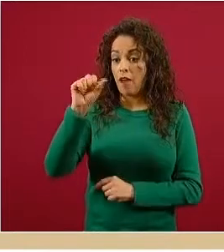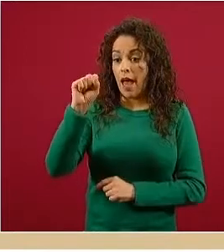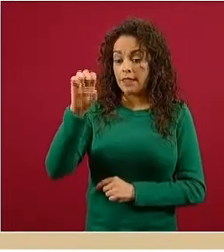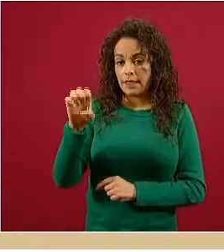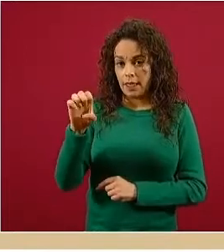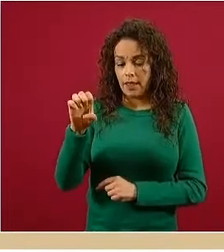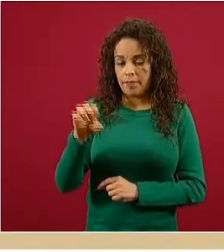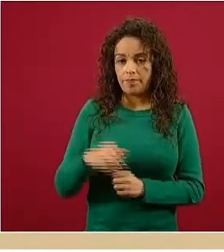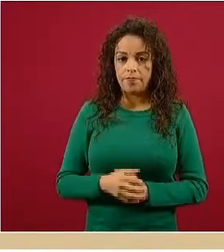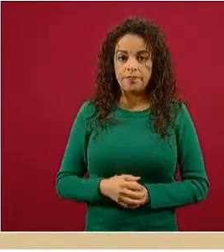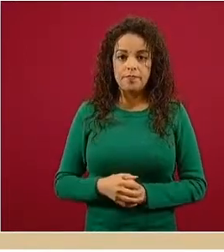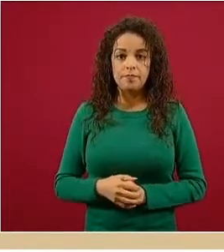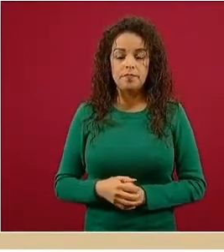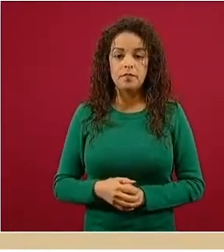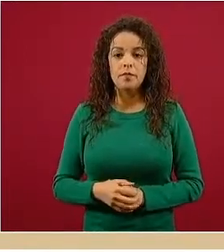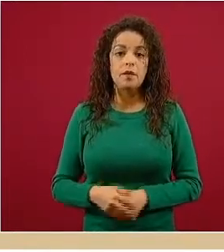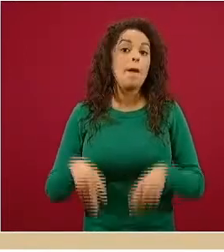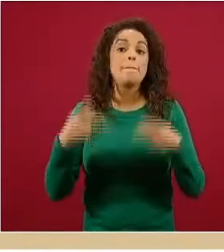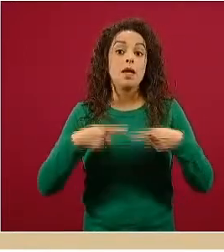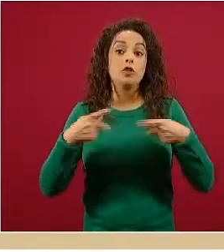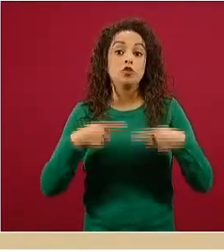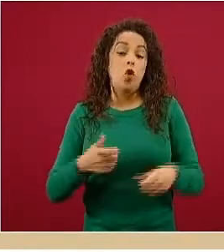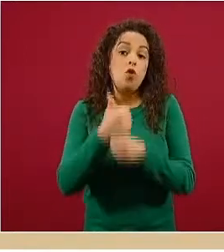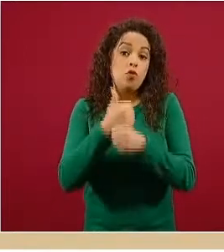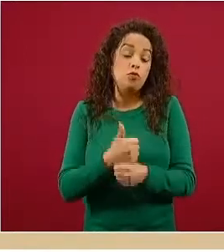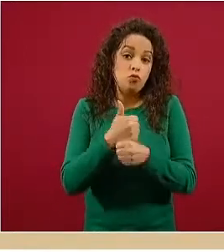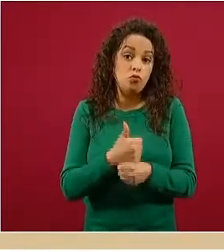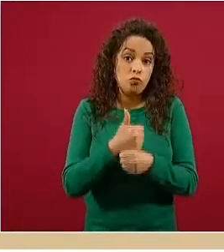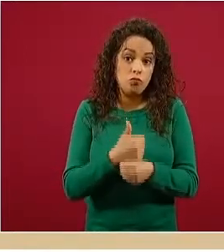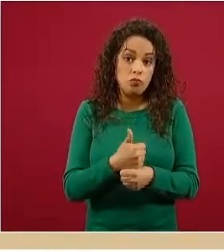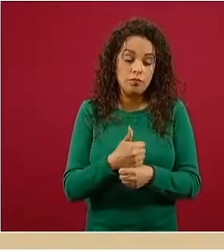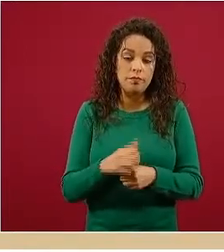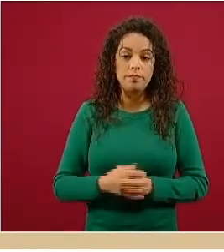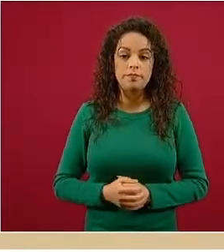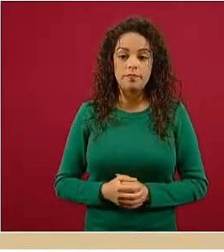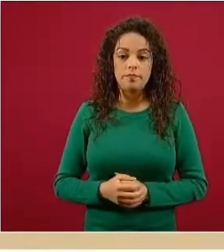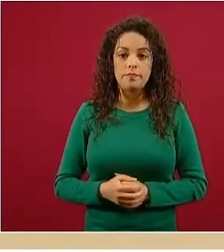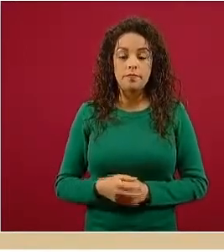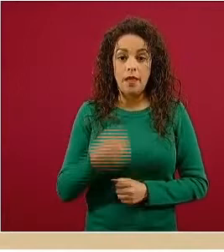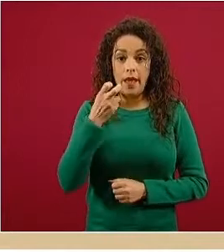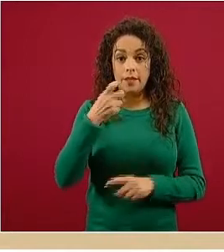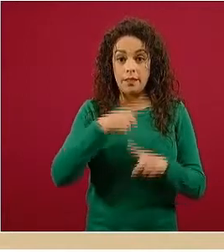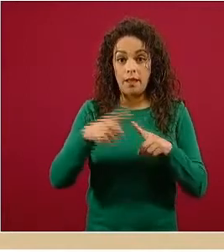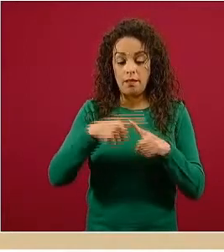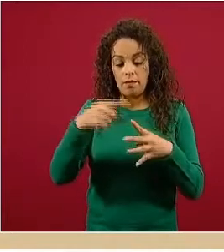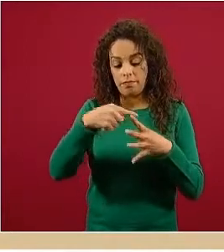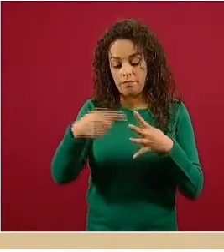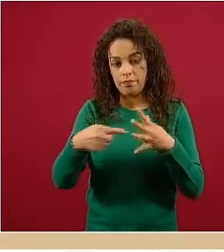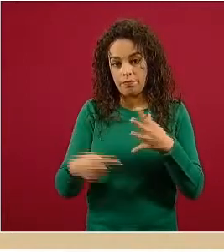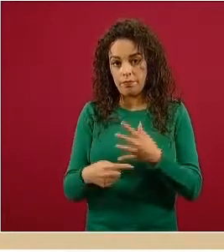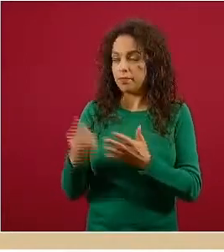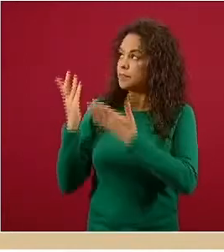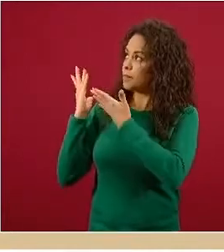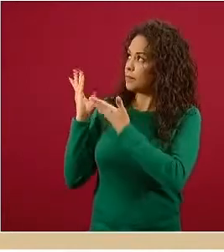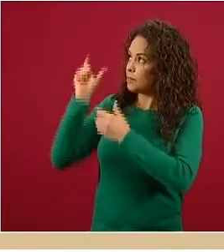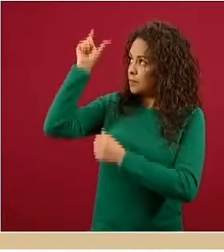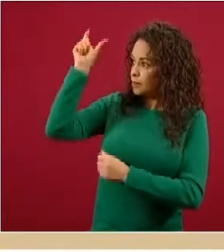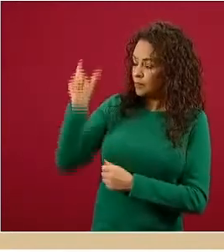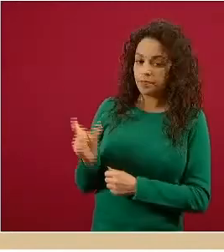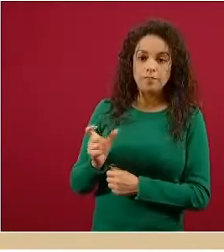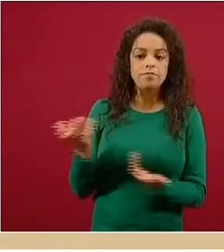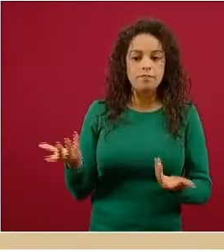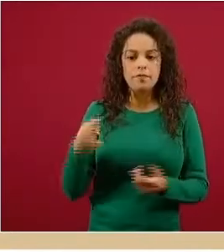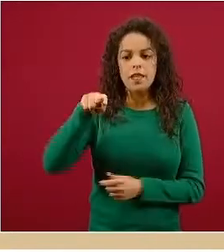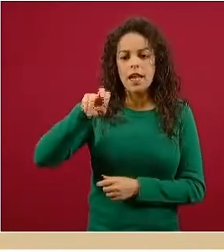se resuelve sin dificultades, sin embargo en algunas situaciones particulares puede presentarse algo que llamamos un